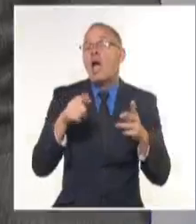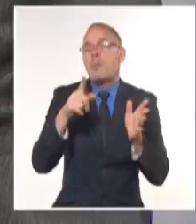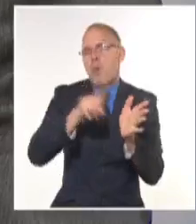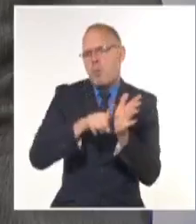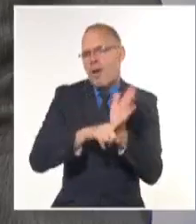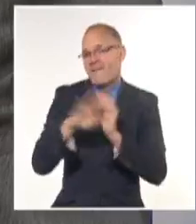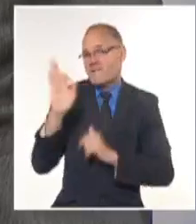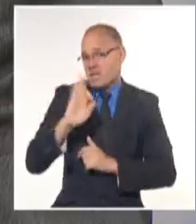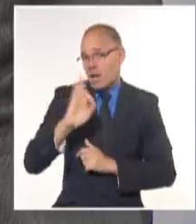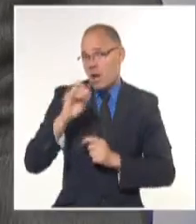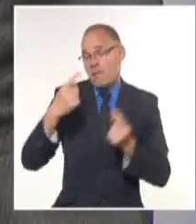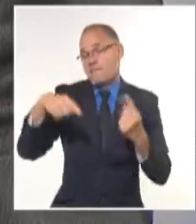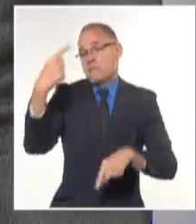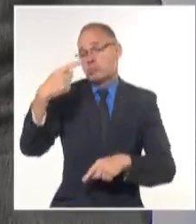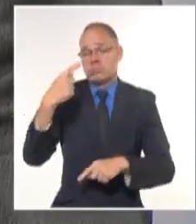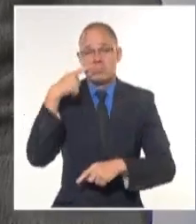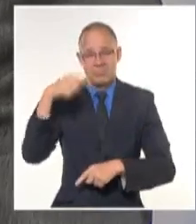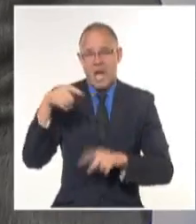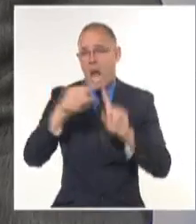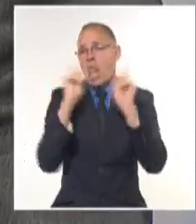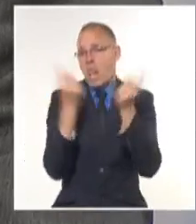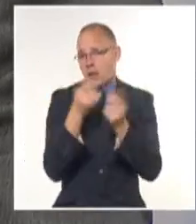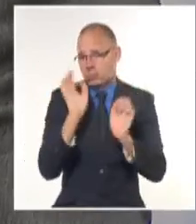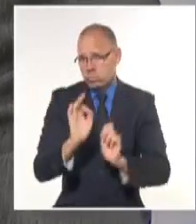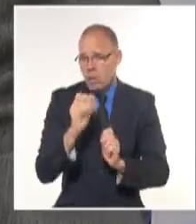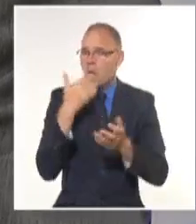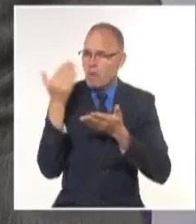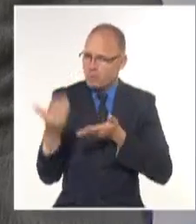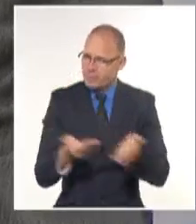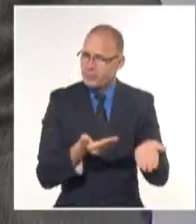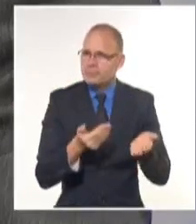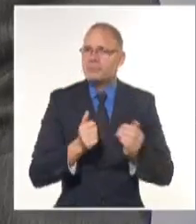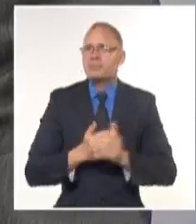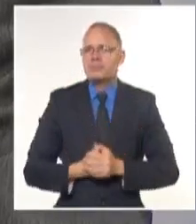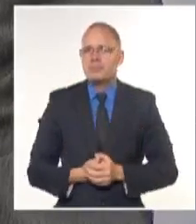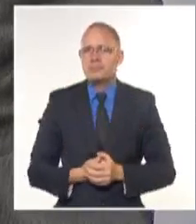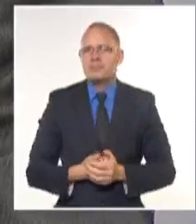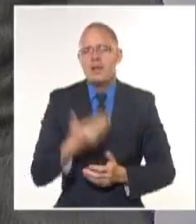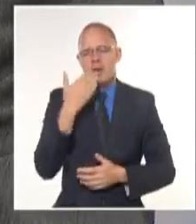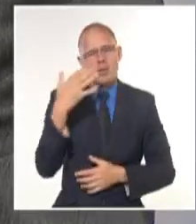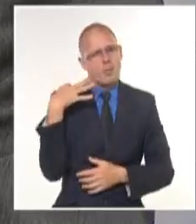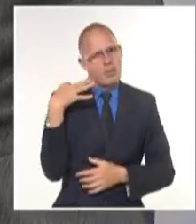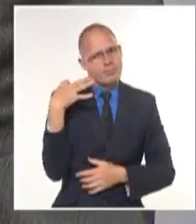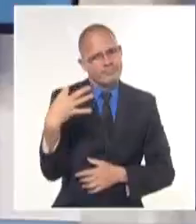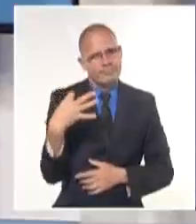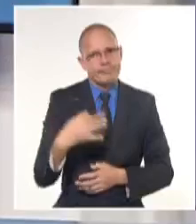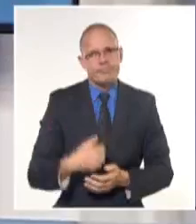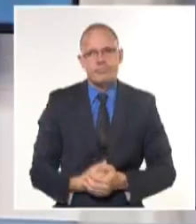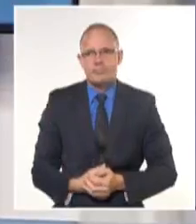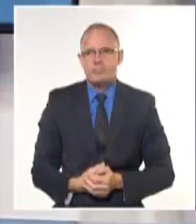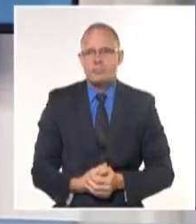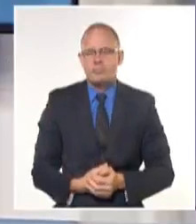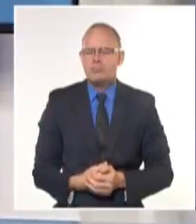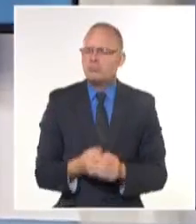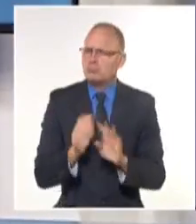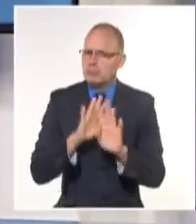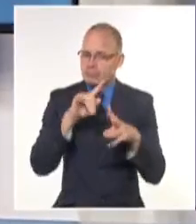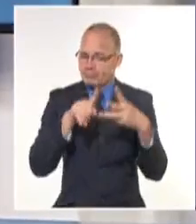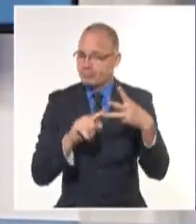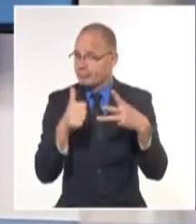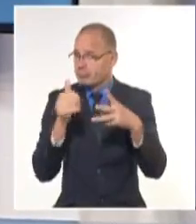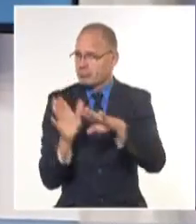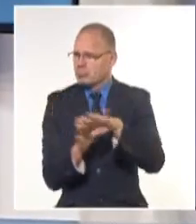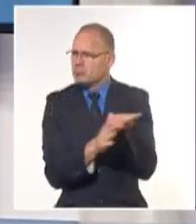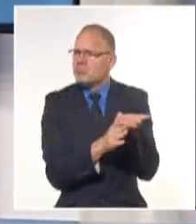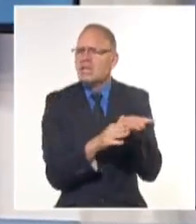Verificaciones Fiscales de la Fiscalía General de la República. Fiscal, bienvenido también. Muchas gracias, Humberto. Un placer estar nuevamente en el programa. Hace más o menos más de 6